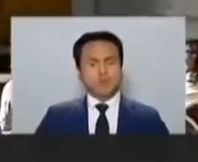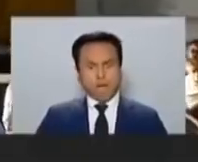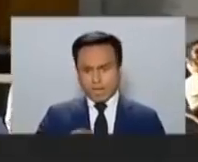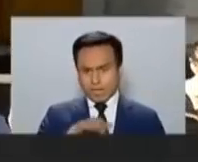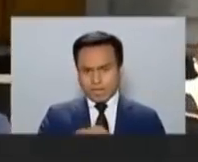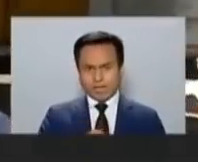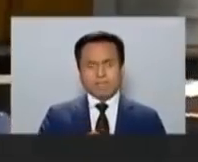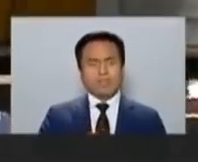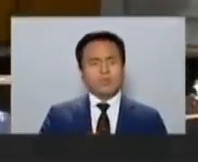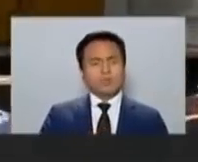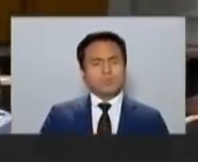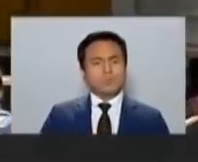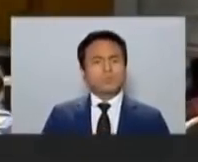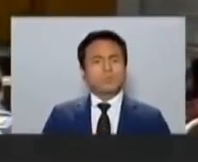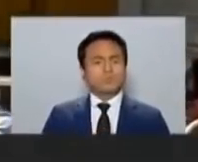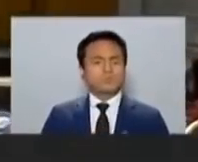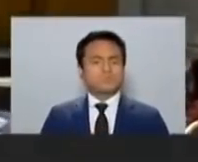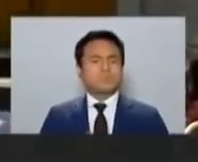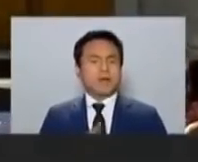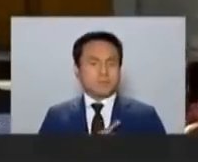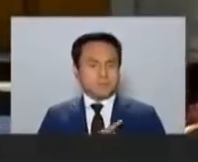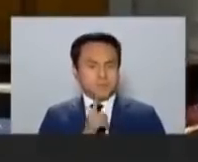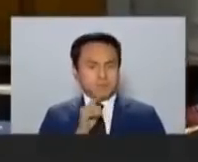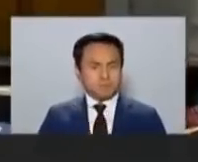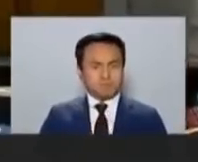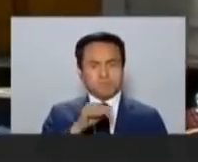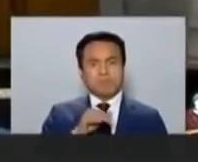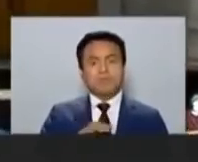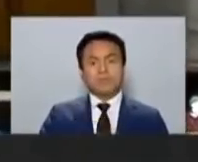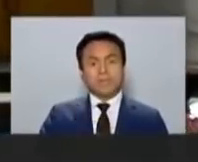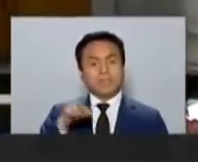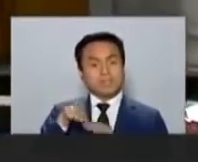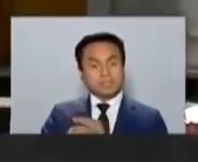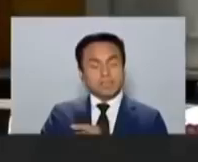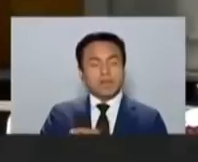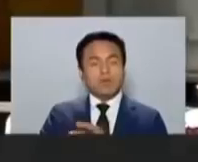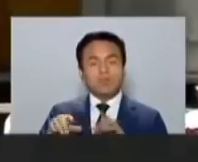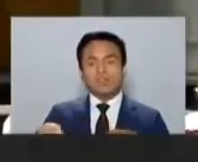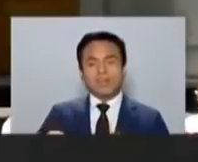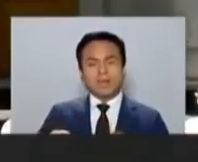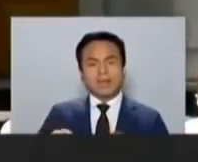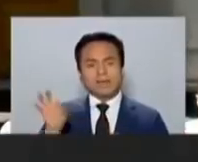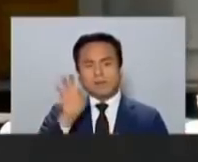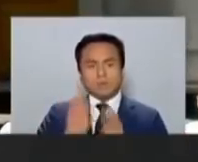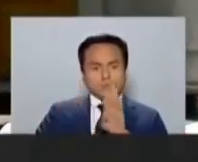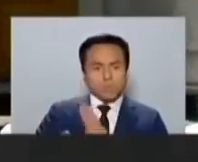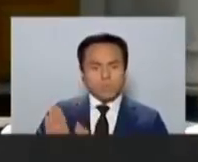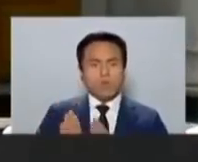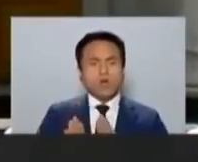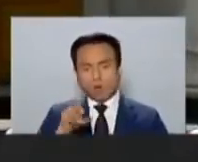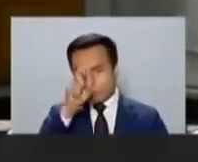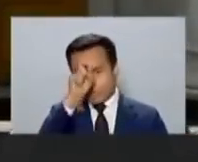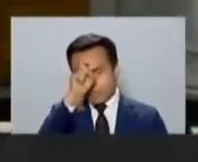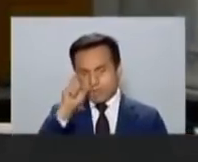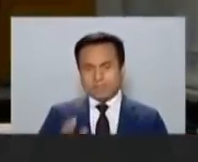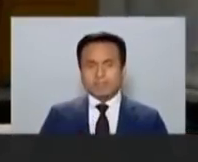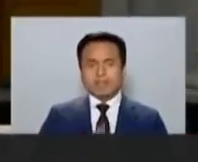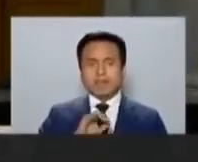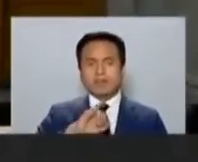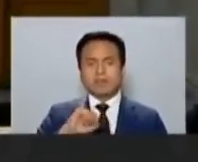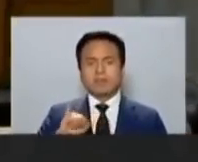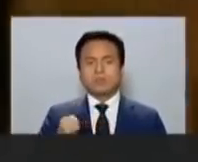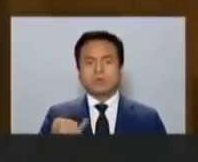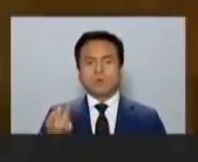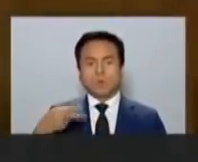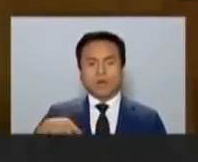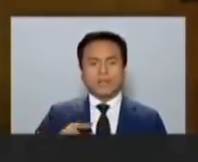Sí. Eso yo creo que es uno de los principales desafíos. Respecto a la preocupación del Partido Comunista por cumplir con el programa de gobierno